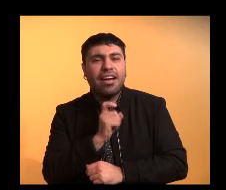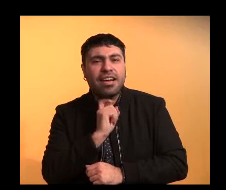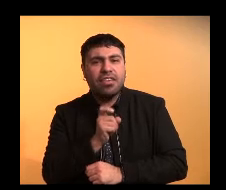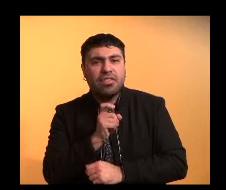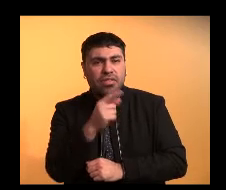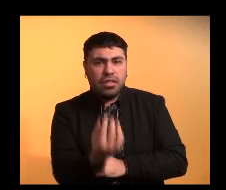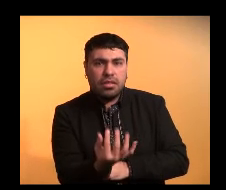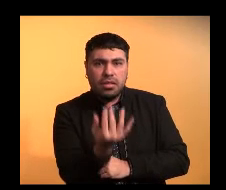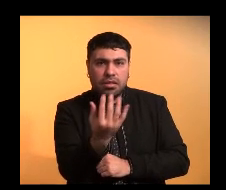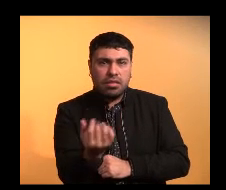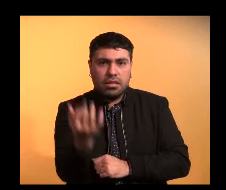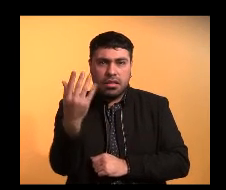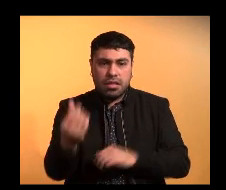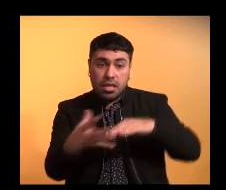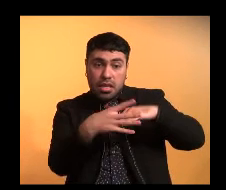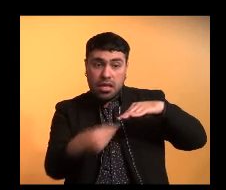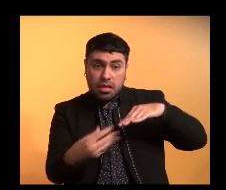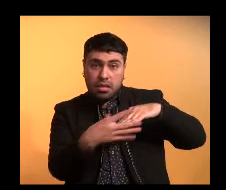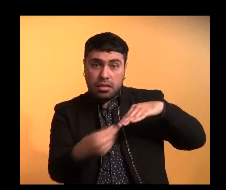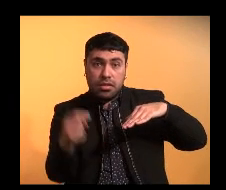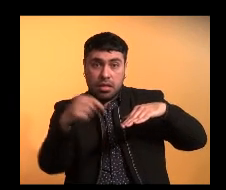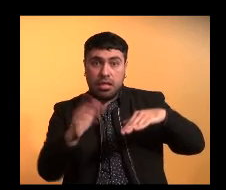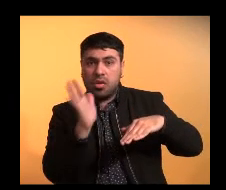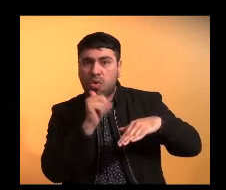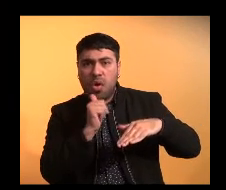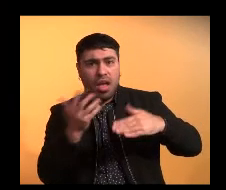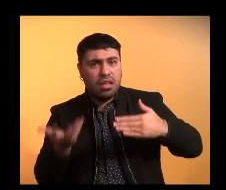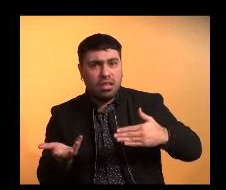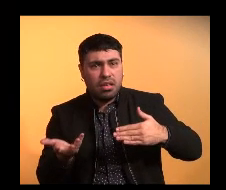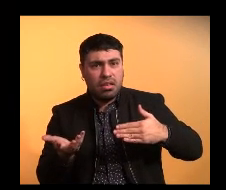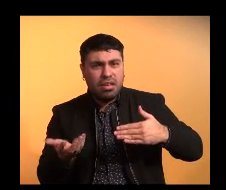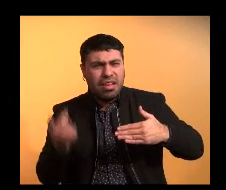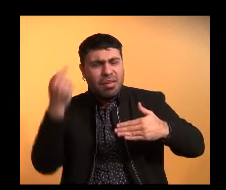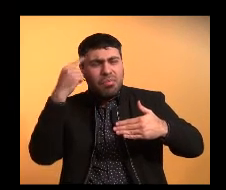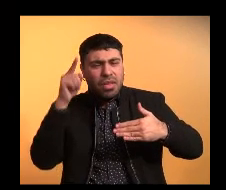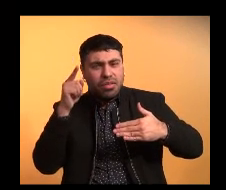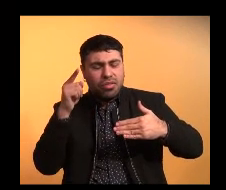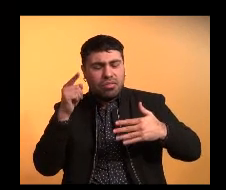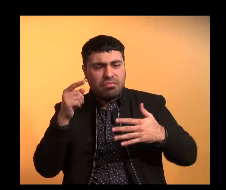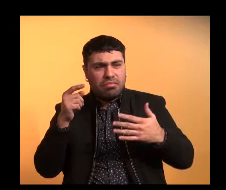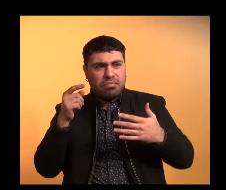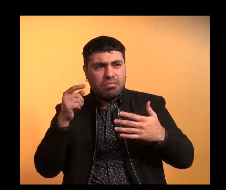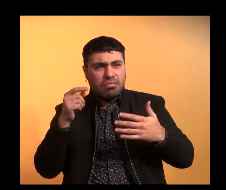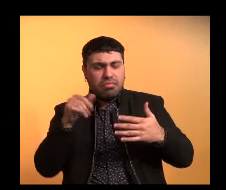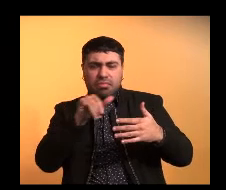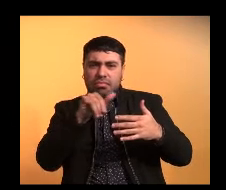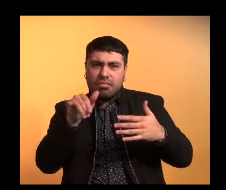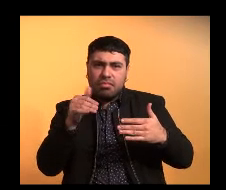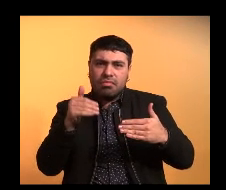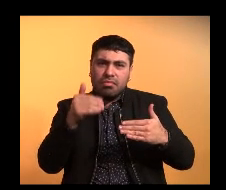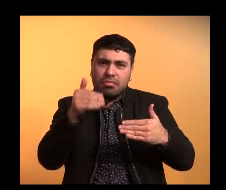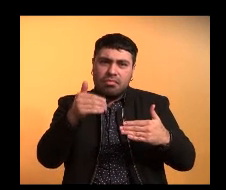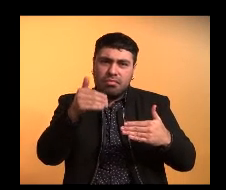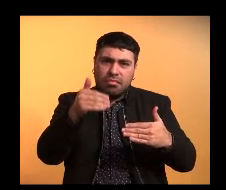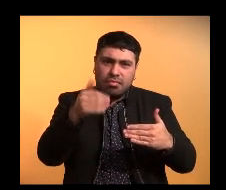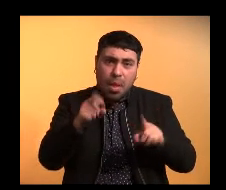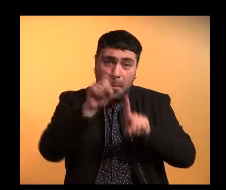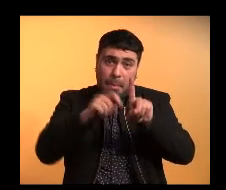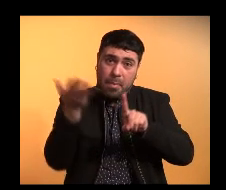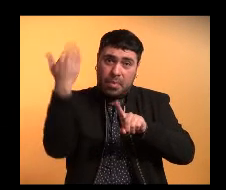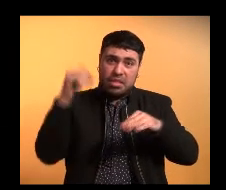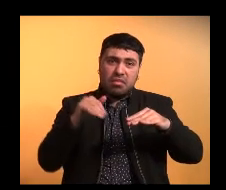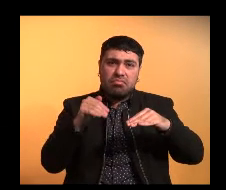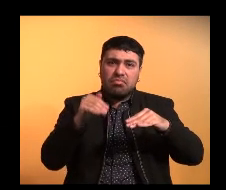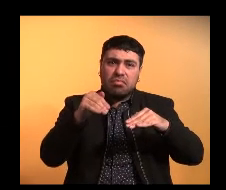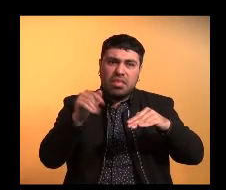pero que fueron encontradas en islas de excepción, en Antártica. Y estas algas traían